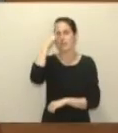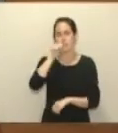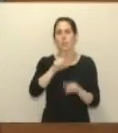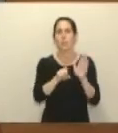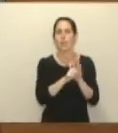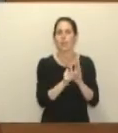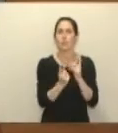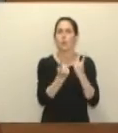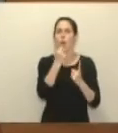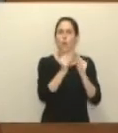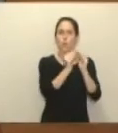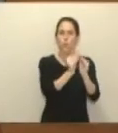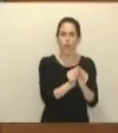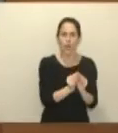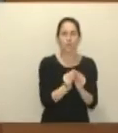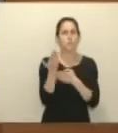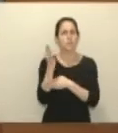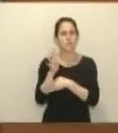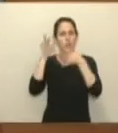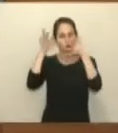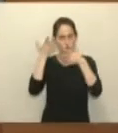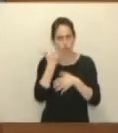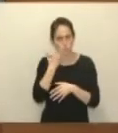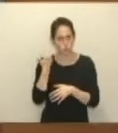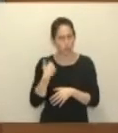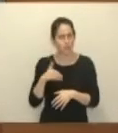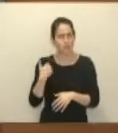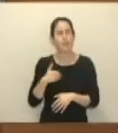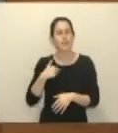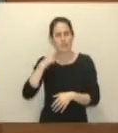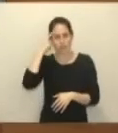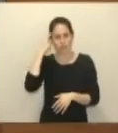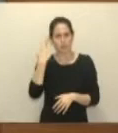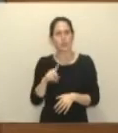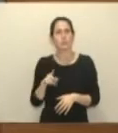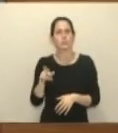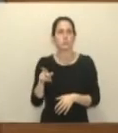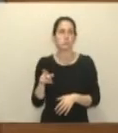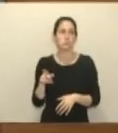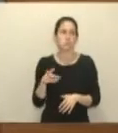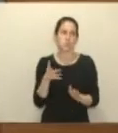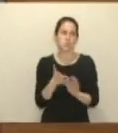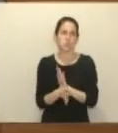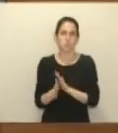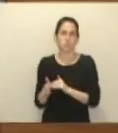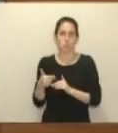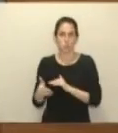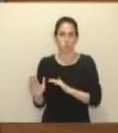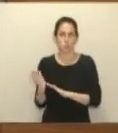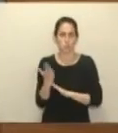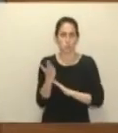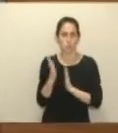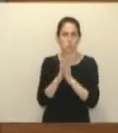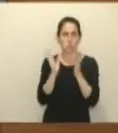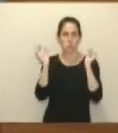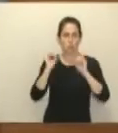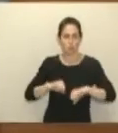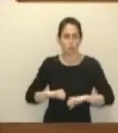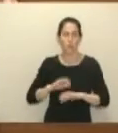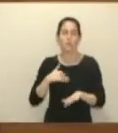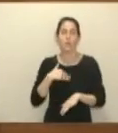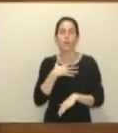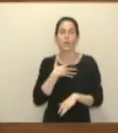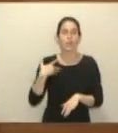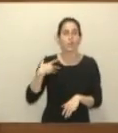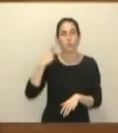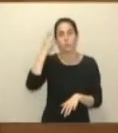decreto que ya ha pasado por el Consejo Escolar y que está en disposición, por lo tanto, de ser aprobado. No lo sabemos, pero queremos saber en concreto cuál es la situación en